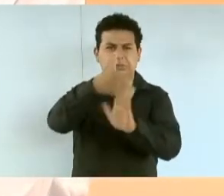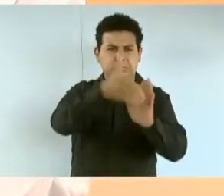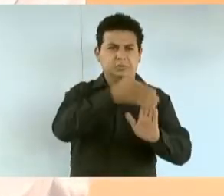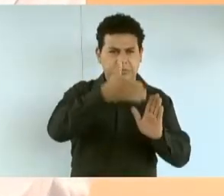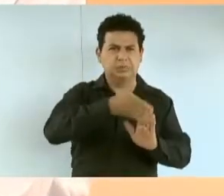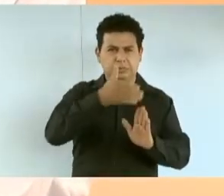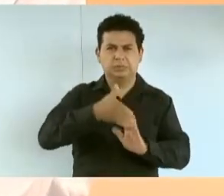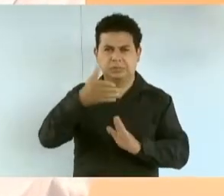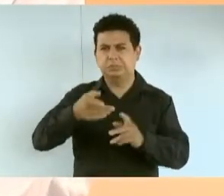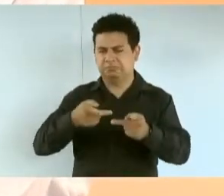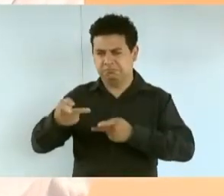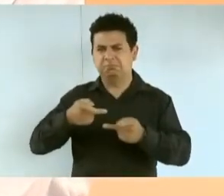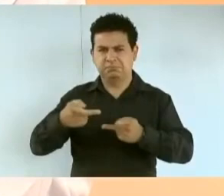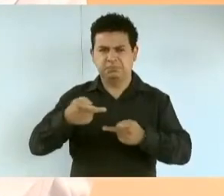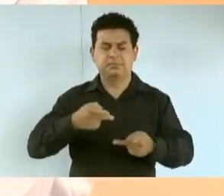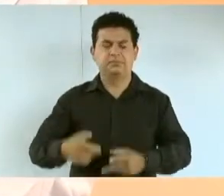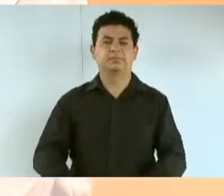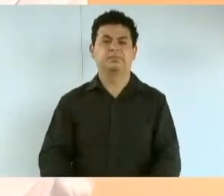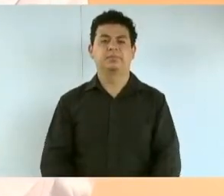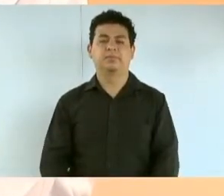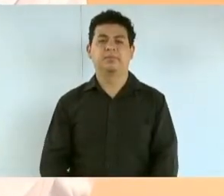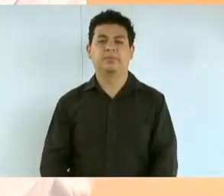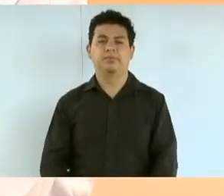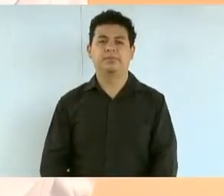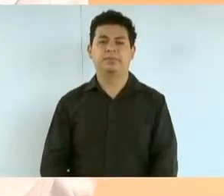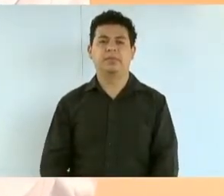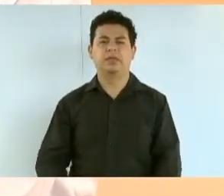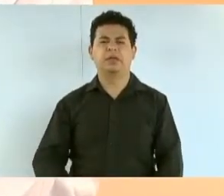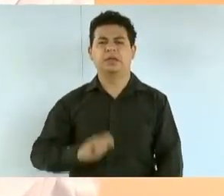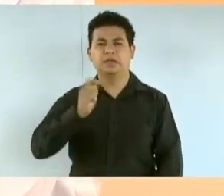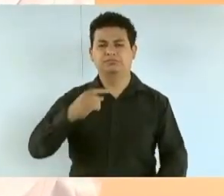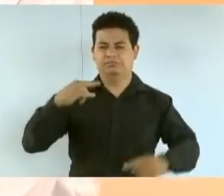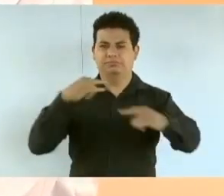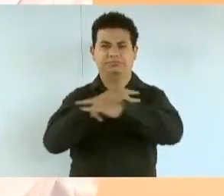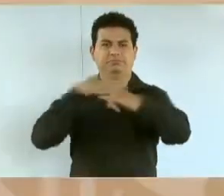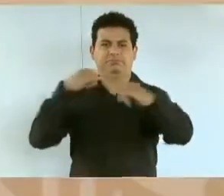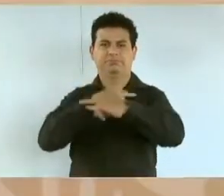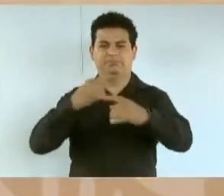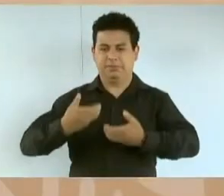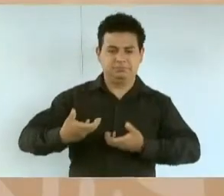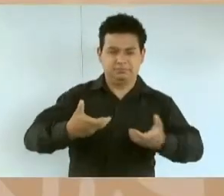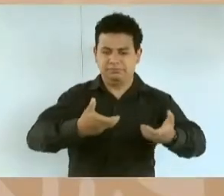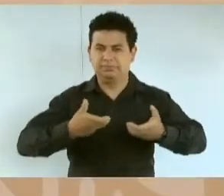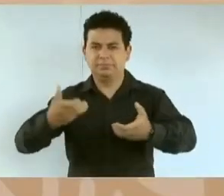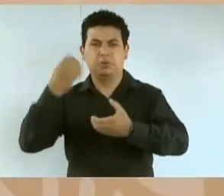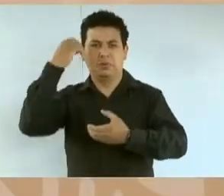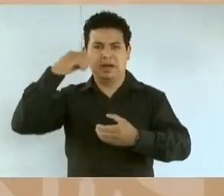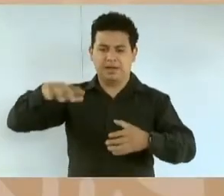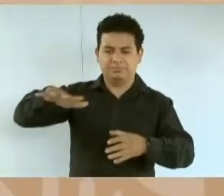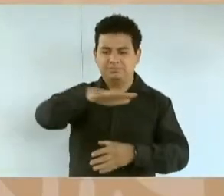caminos para comunicar a todas las cabeceras municipales.